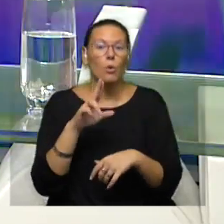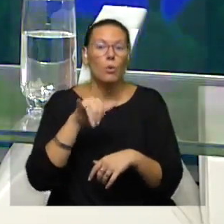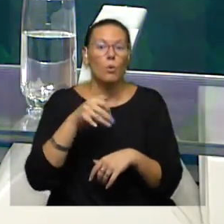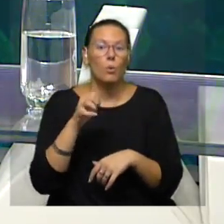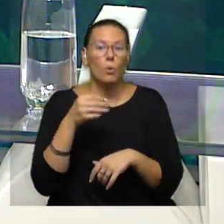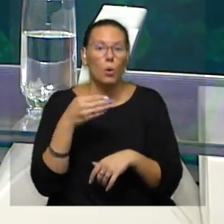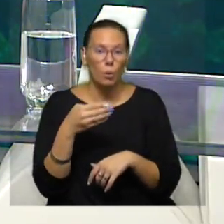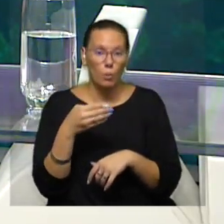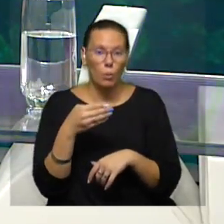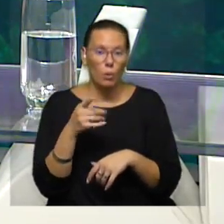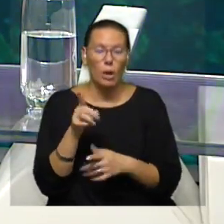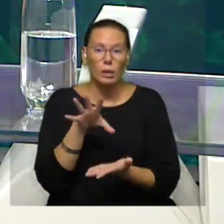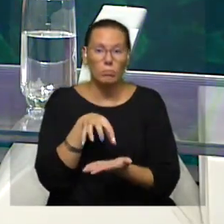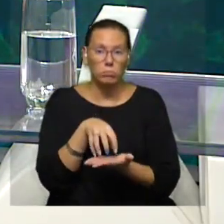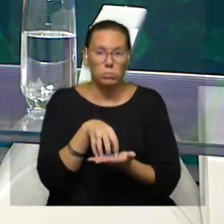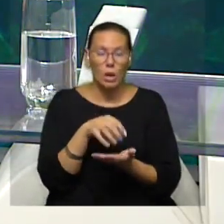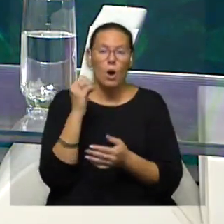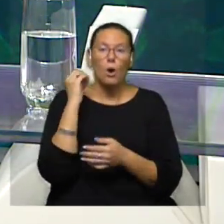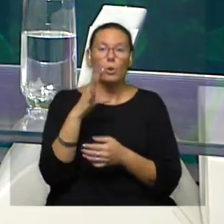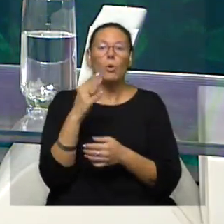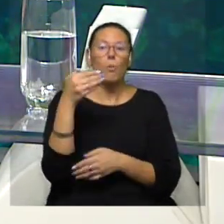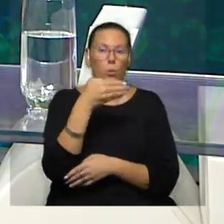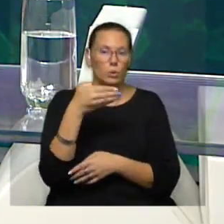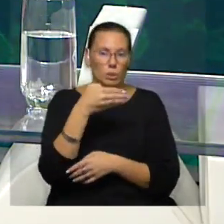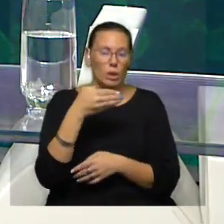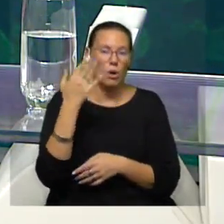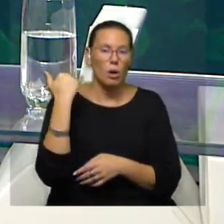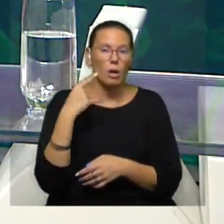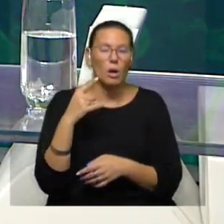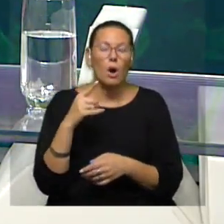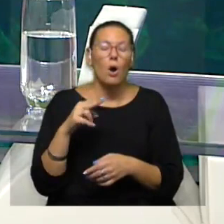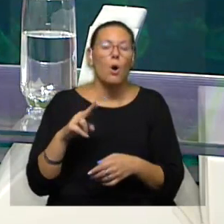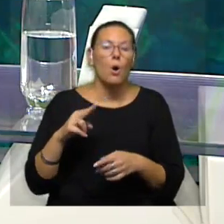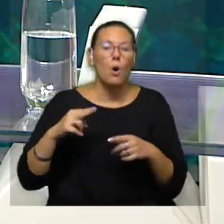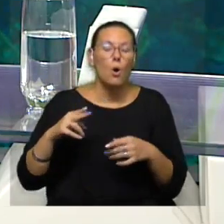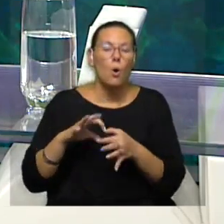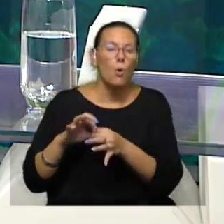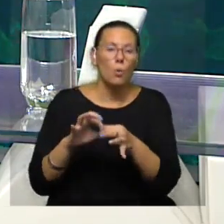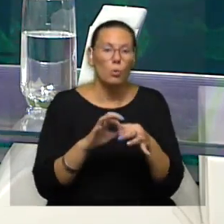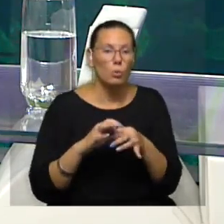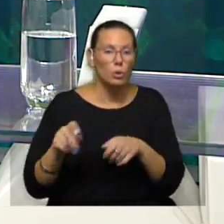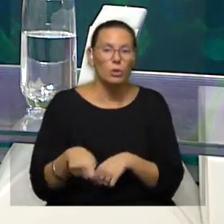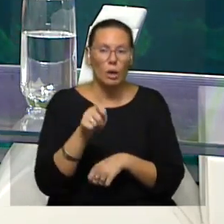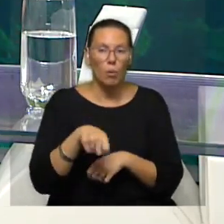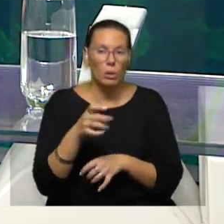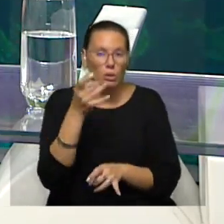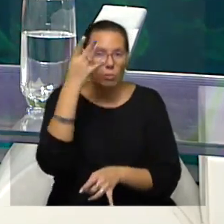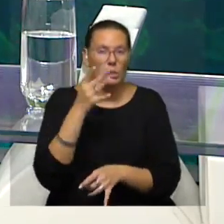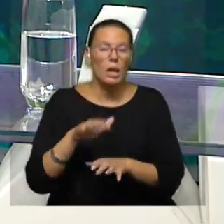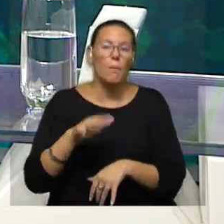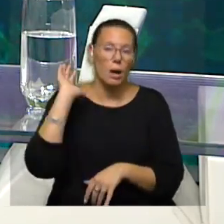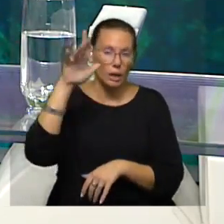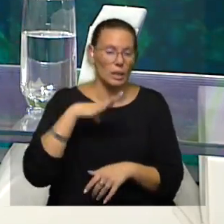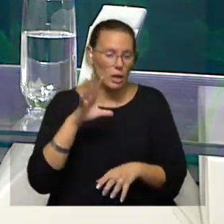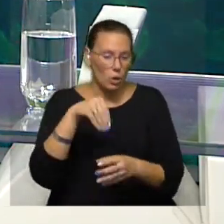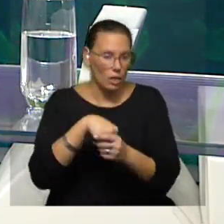es queda ahí donde estaba el club buceo. UJOB es la Unión de Jueces Oficiales del Básquetbol, que tiene una escuelita de básquetbol, y bueno, y